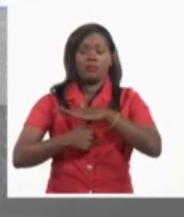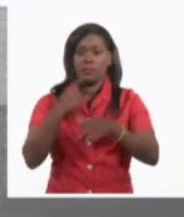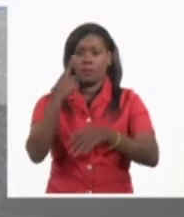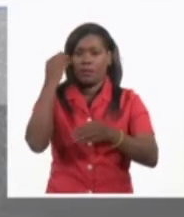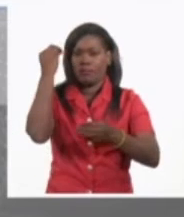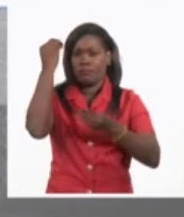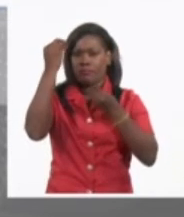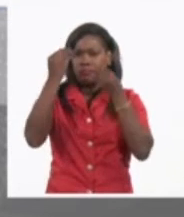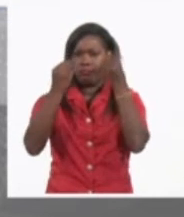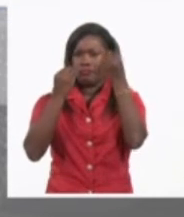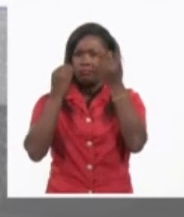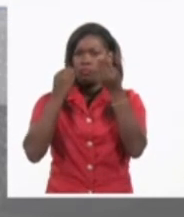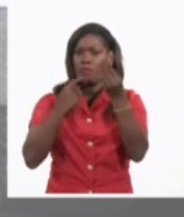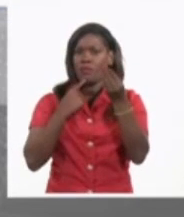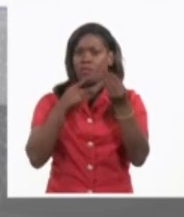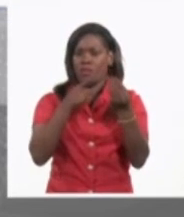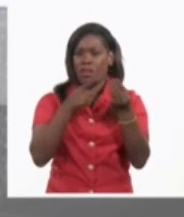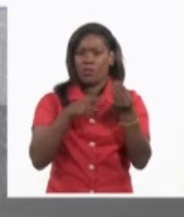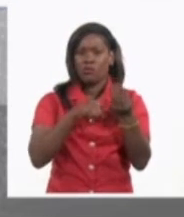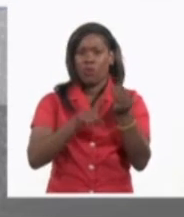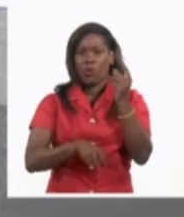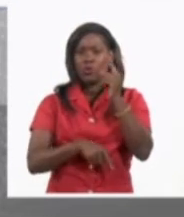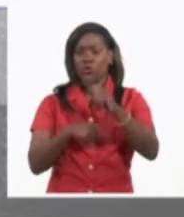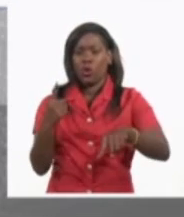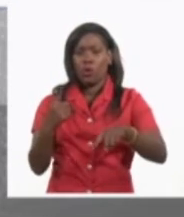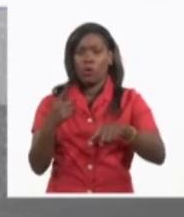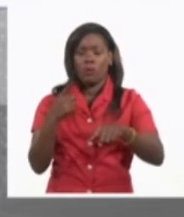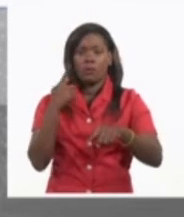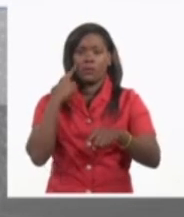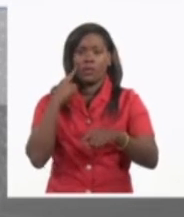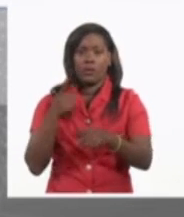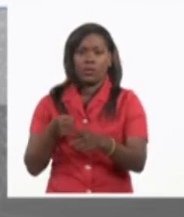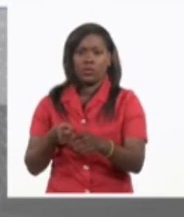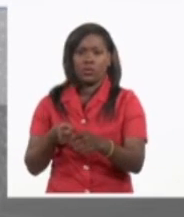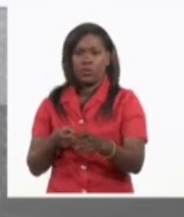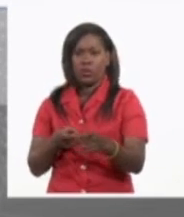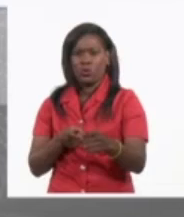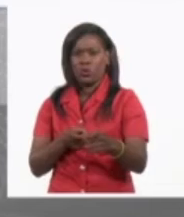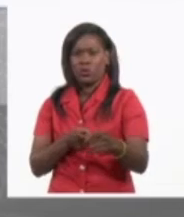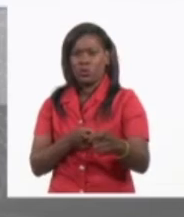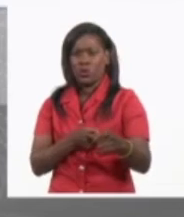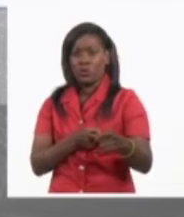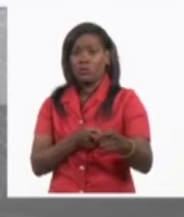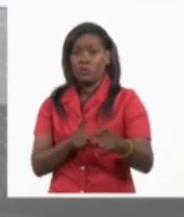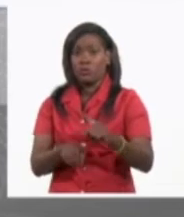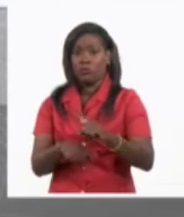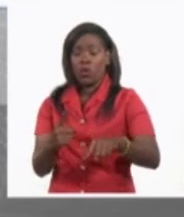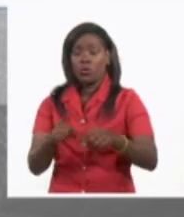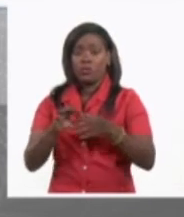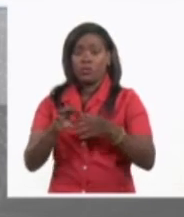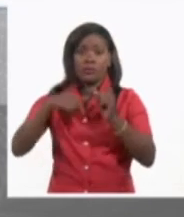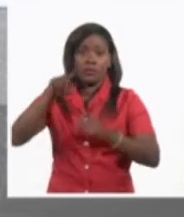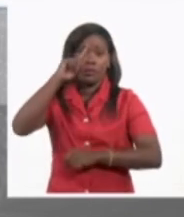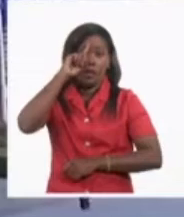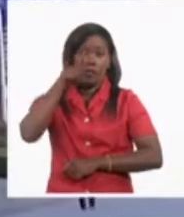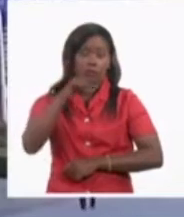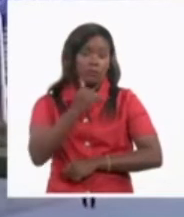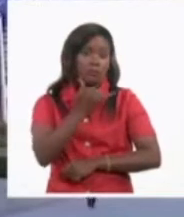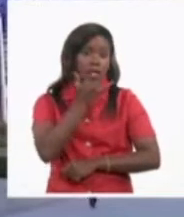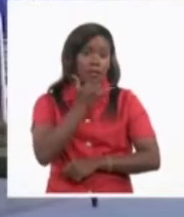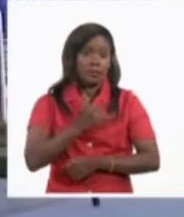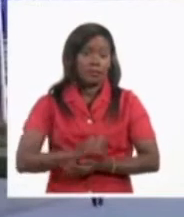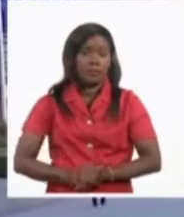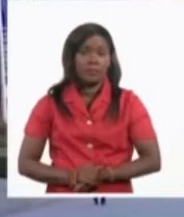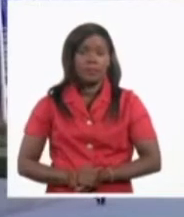un sabotaje sin precedentes, básicamente a un acto de terrorismo internacional contra los gasoductos Nord Stream 1 y Nord Stream 2.